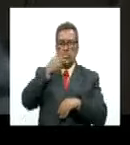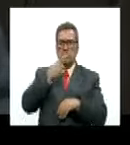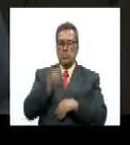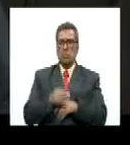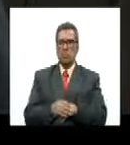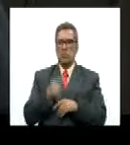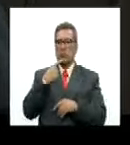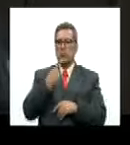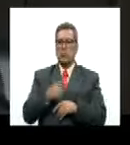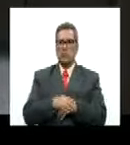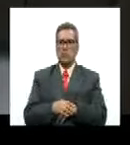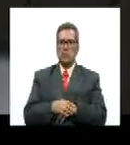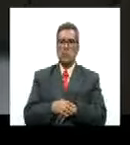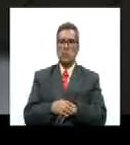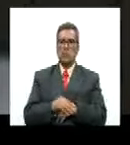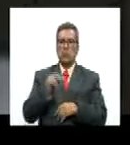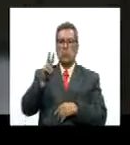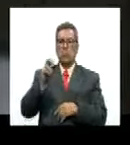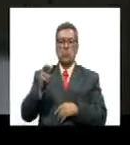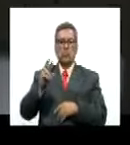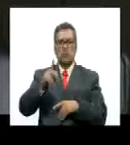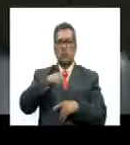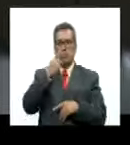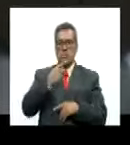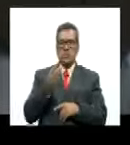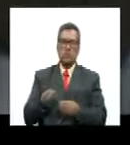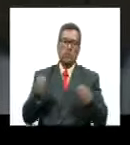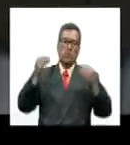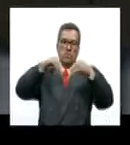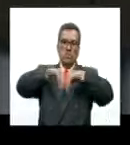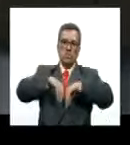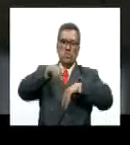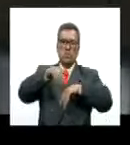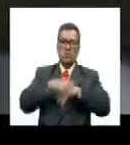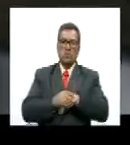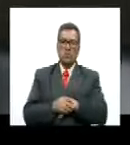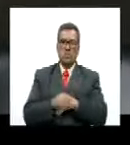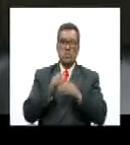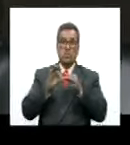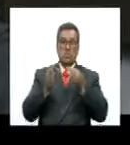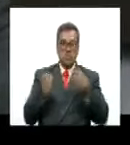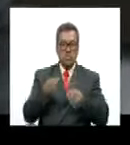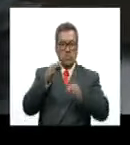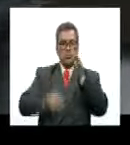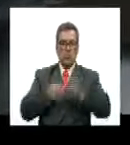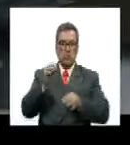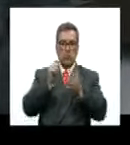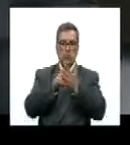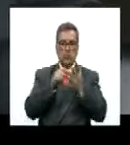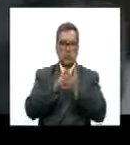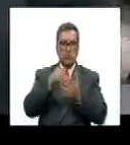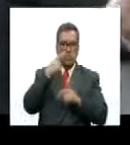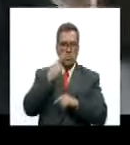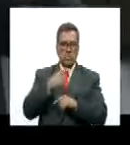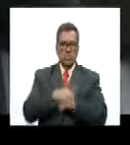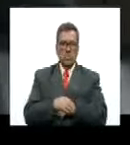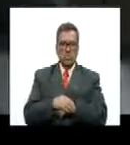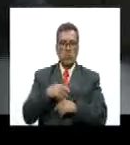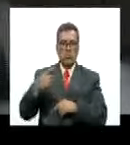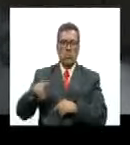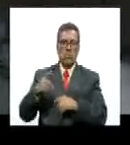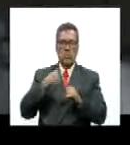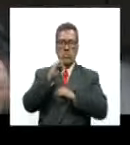se ha señalado, no es un acuerdo político, es un acuerdo que es un instrumento jurídico desde el punto de vista del